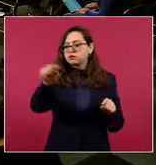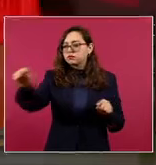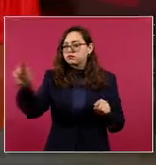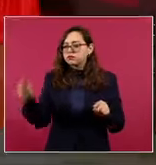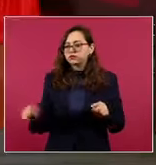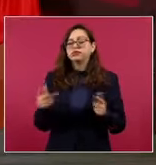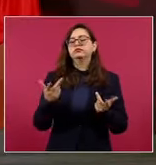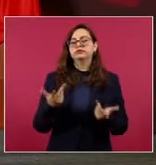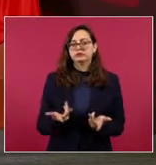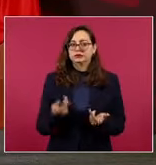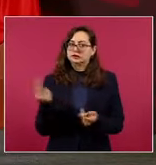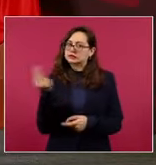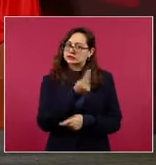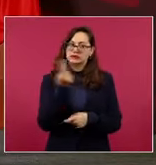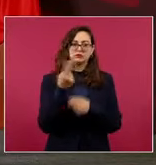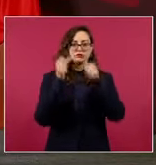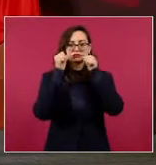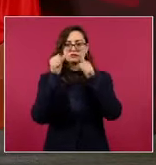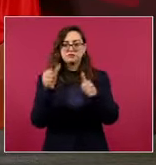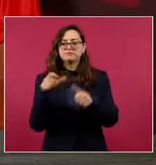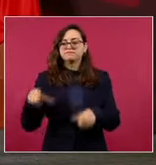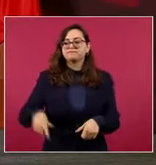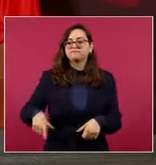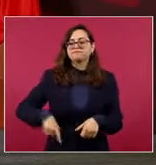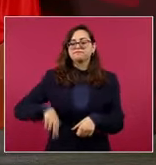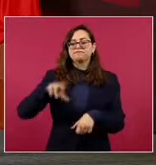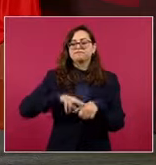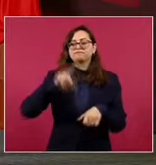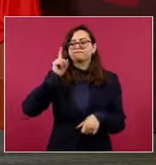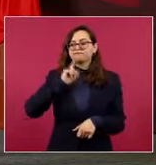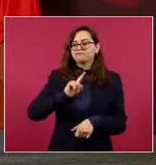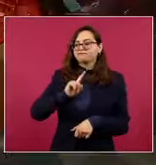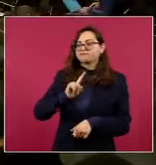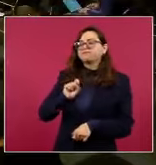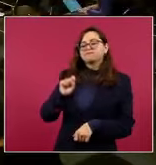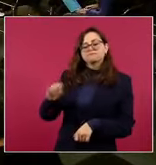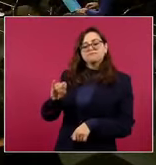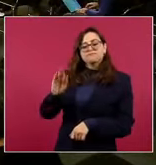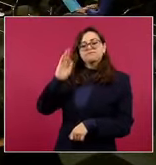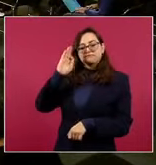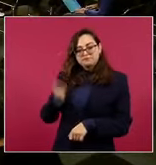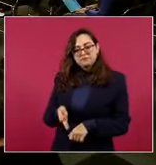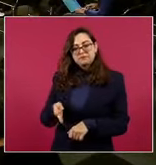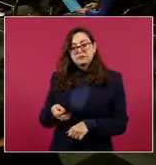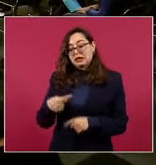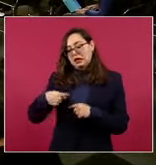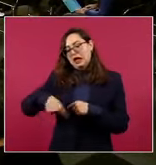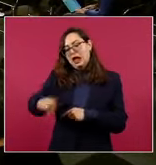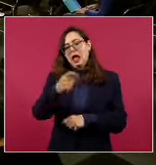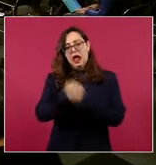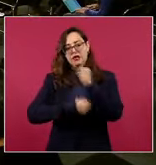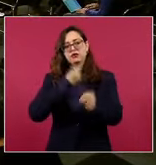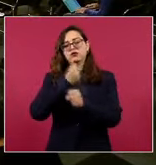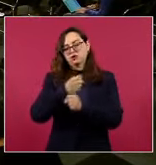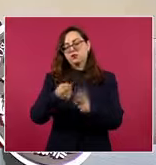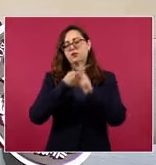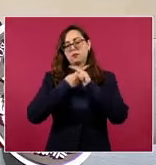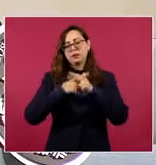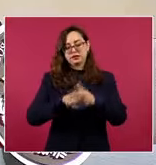han aceptado este trabajo, ya se ha presentado y ahorita a partir del mes de enero se van a reforzar